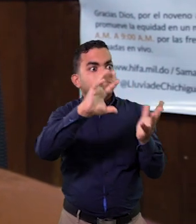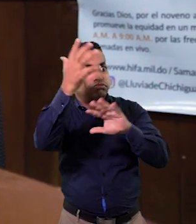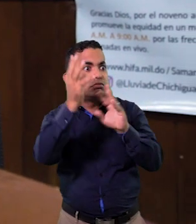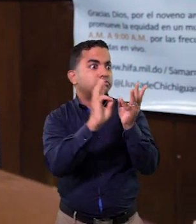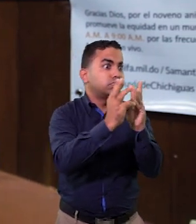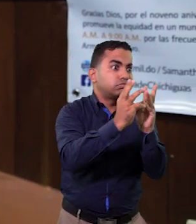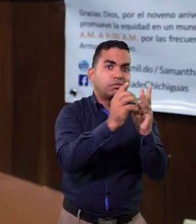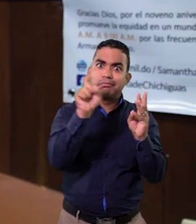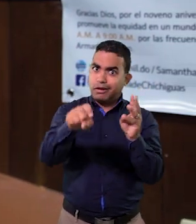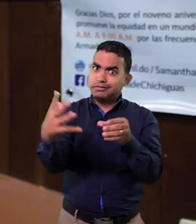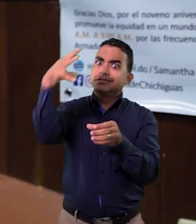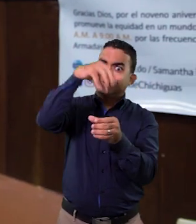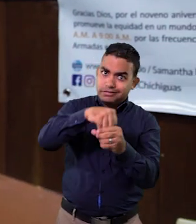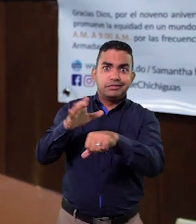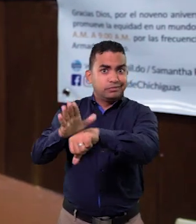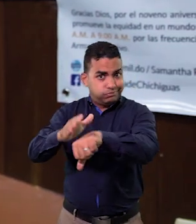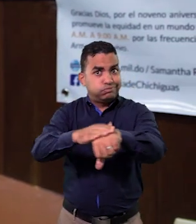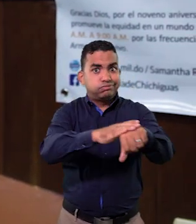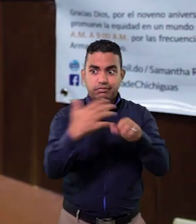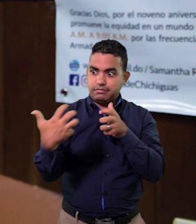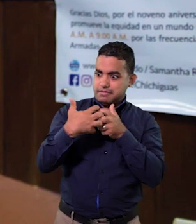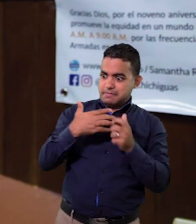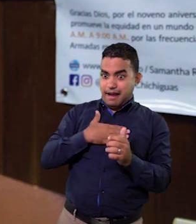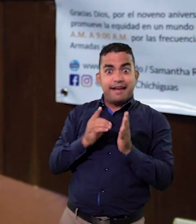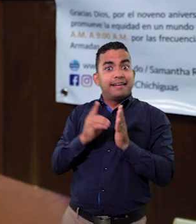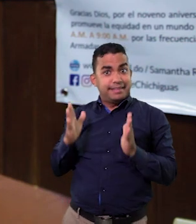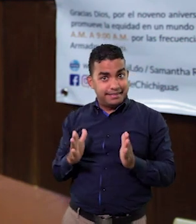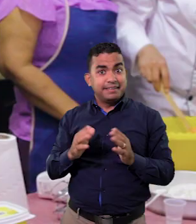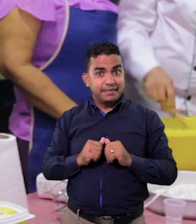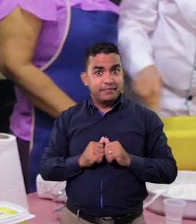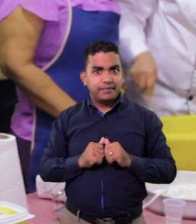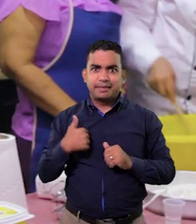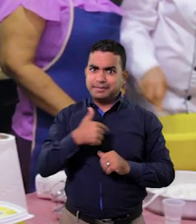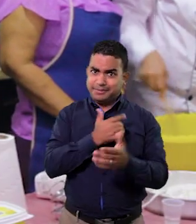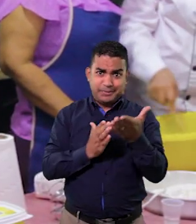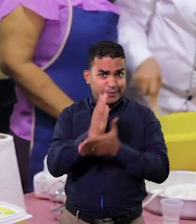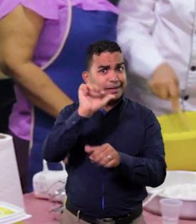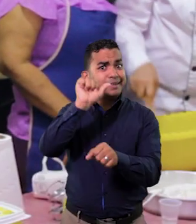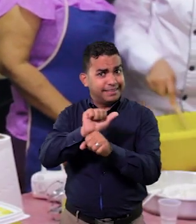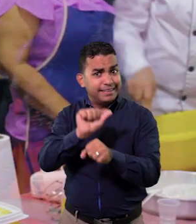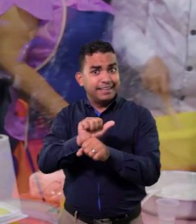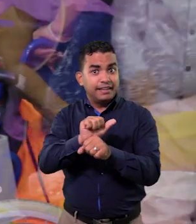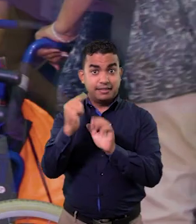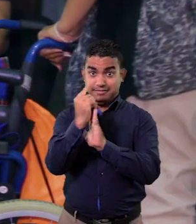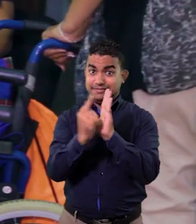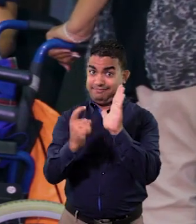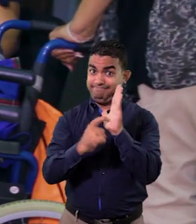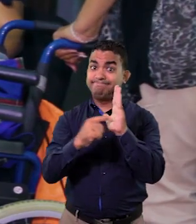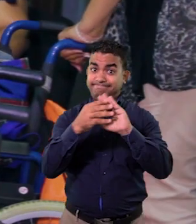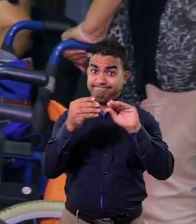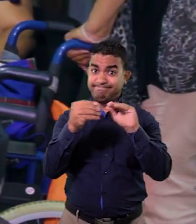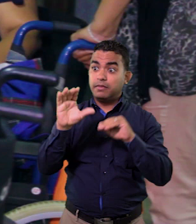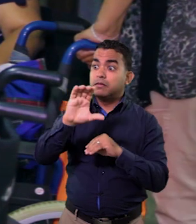o desastres sean inclusivas y se ajusten a nuestras necesidades. Tenemos derecho a un empleo. La